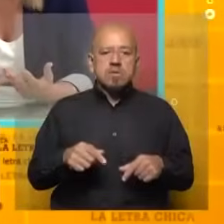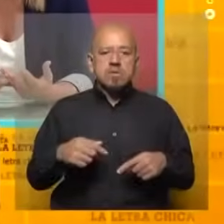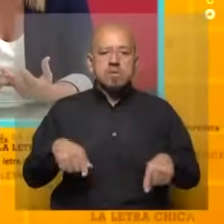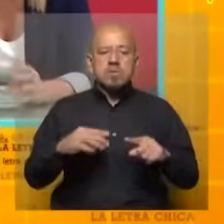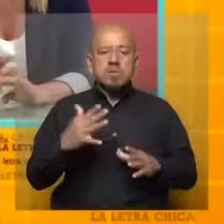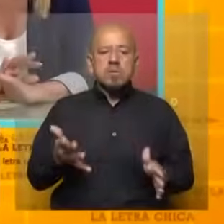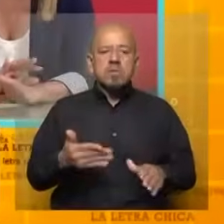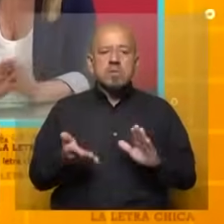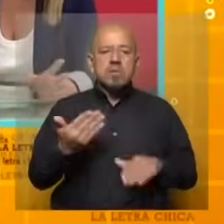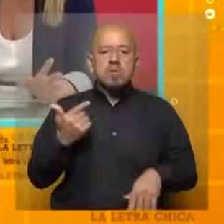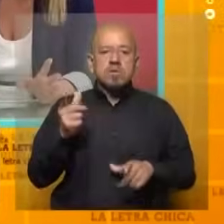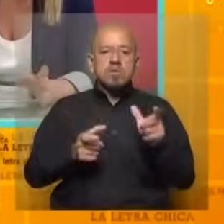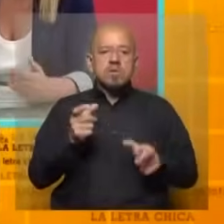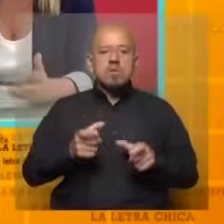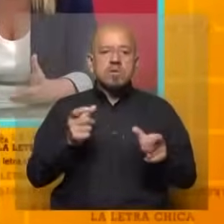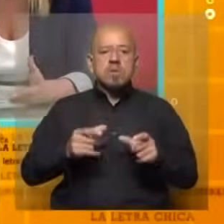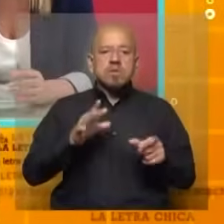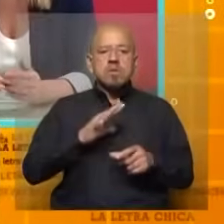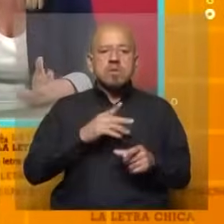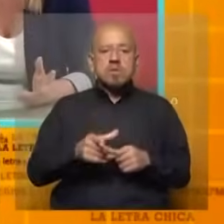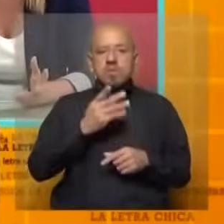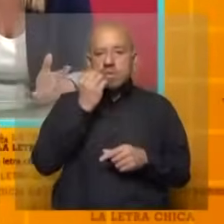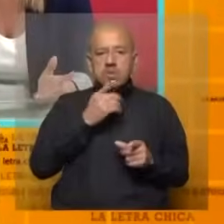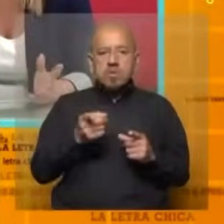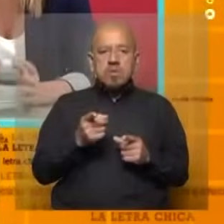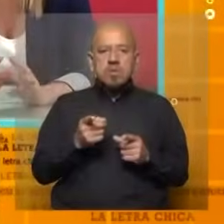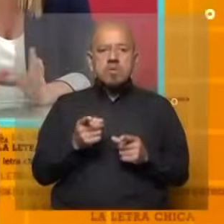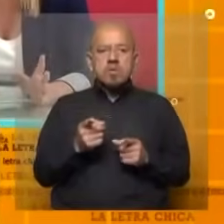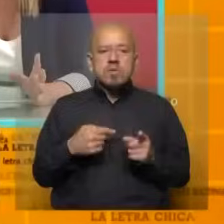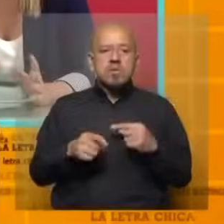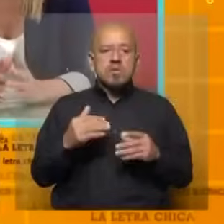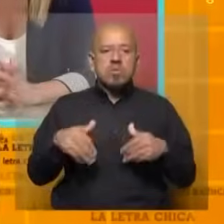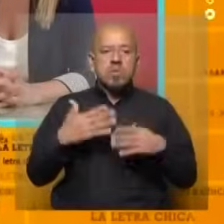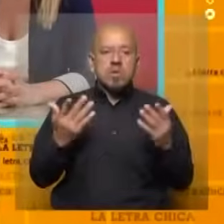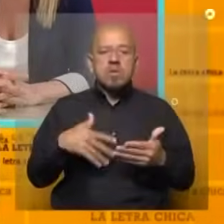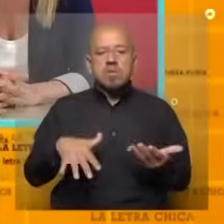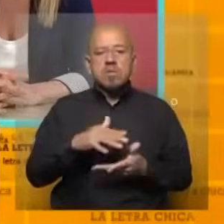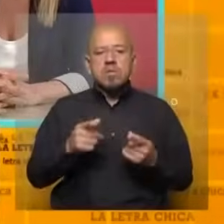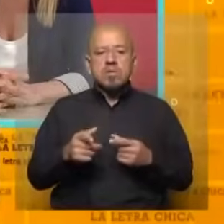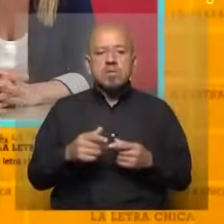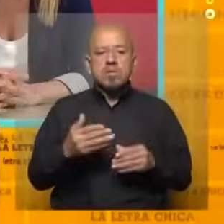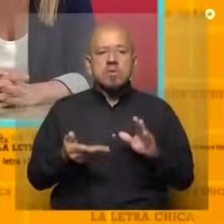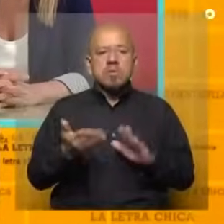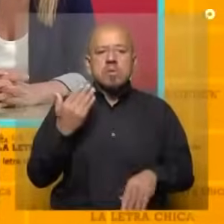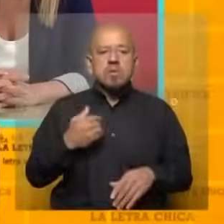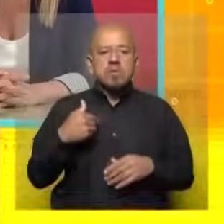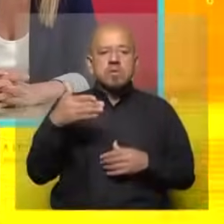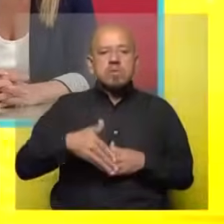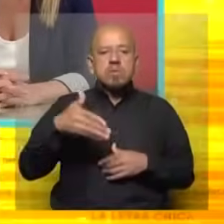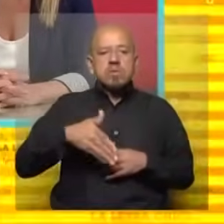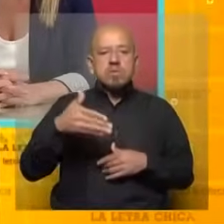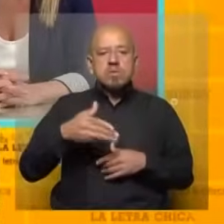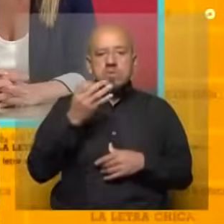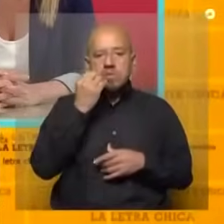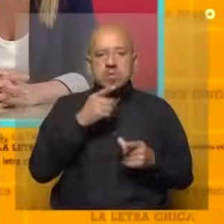personas participen en cualquier espacio, mejor. En cualquier espacio, ¿no? Cuanto mayor sea la participación,